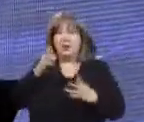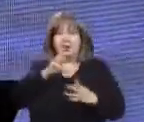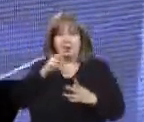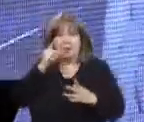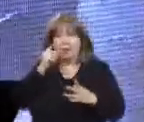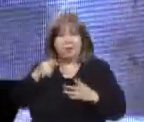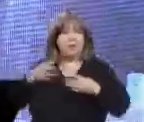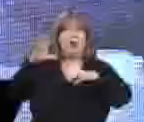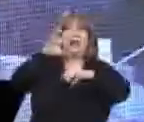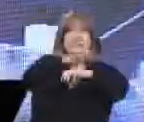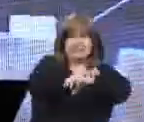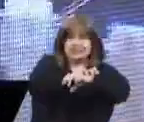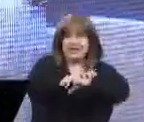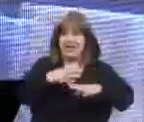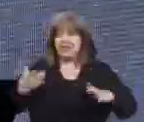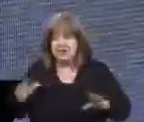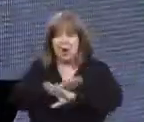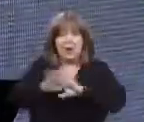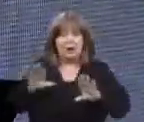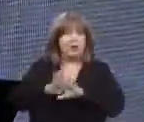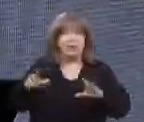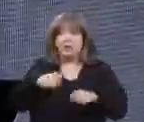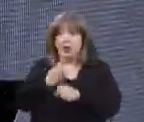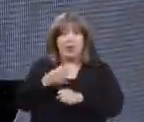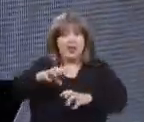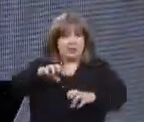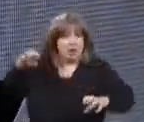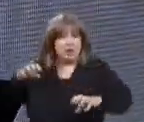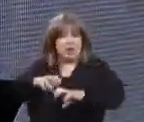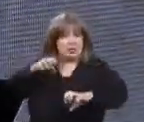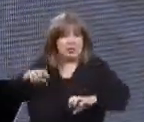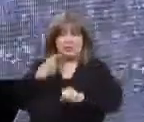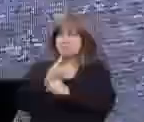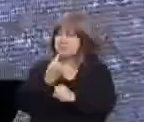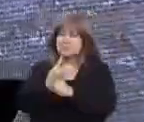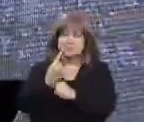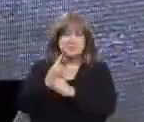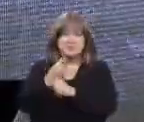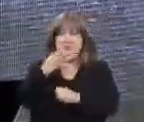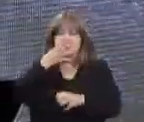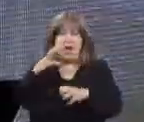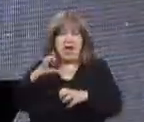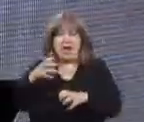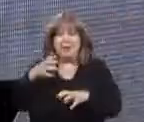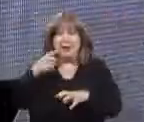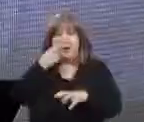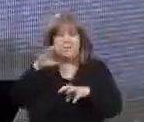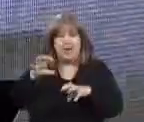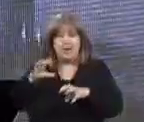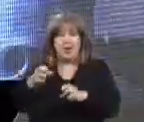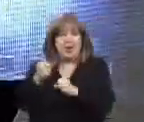porque no lo podían controlar no podían dominar la situación que se estaba dando con un eh una bestia un animal completamente